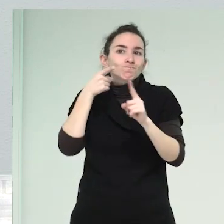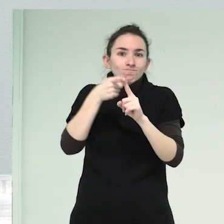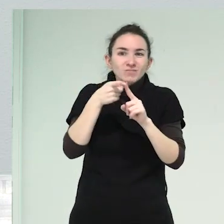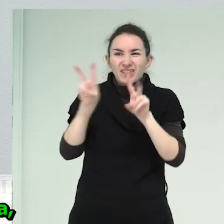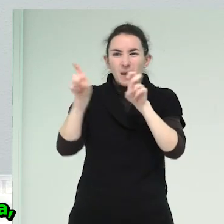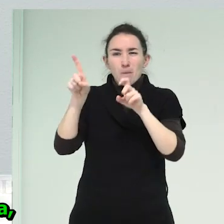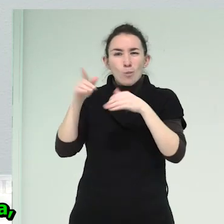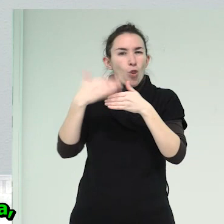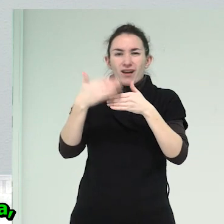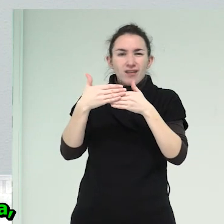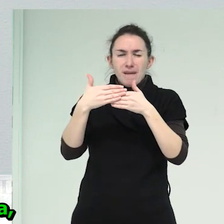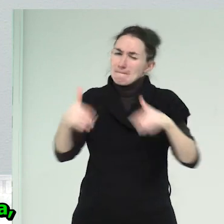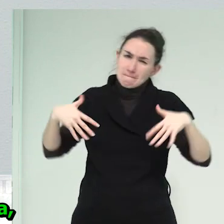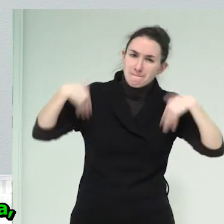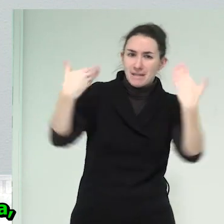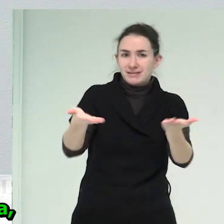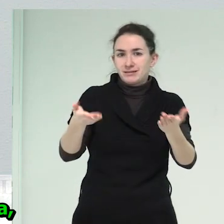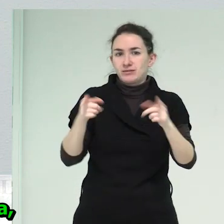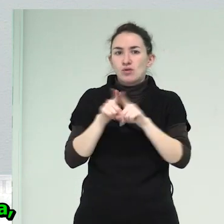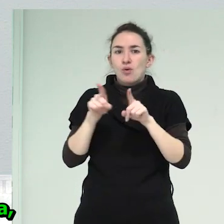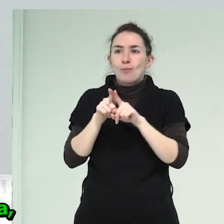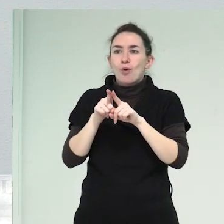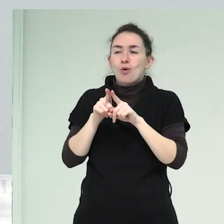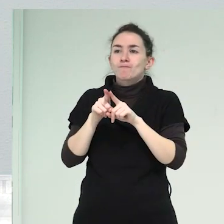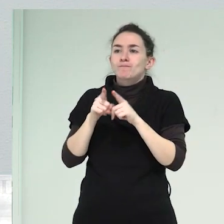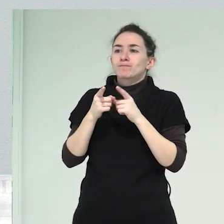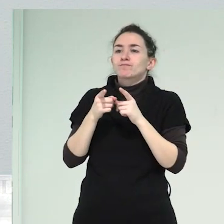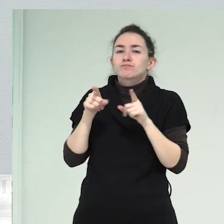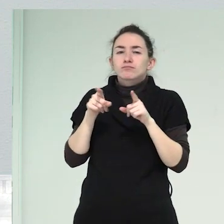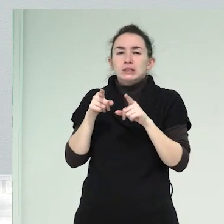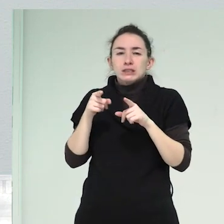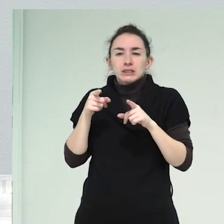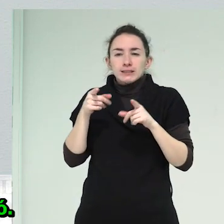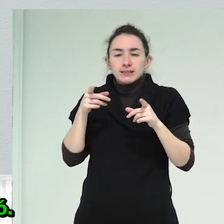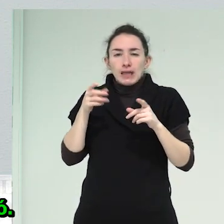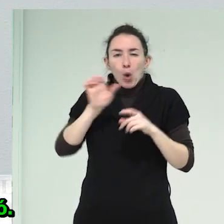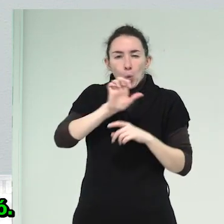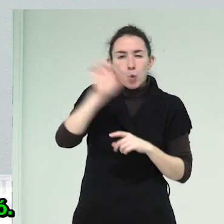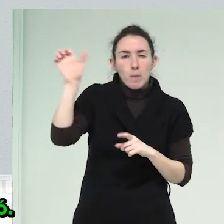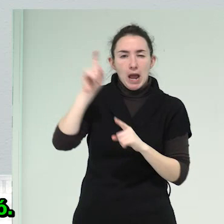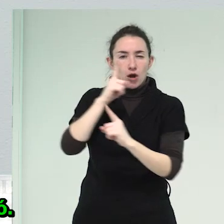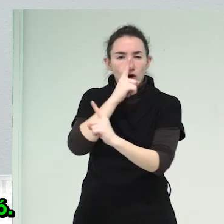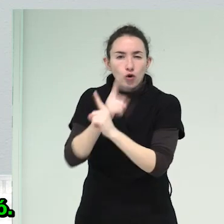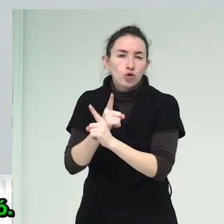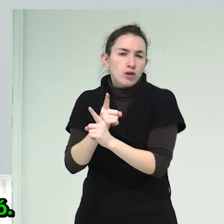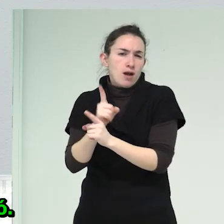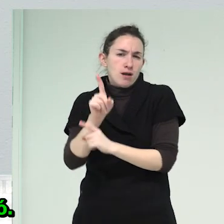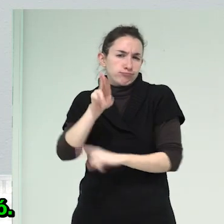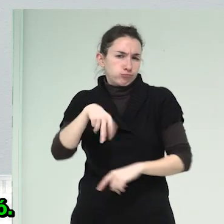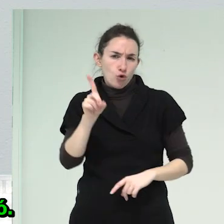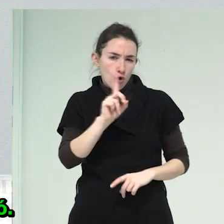esa modernidad, tomar lo bueno, porque no es una crítica esencialista, no es antieuropea, es una